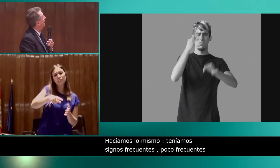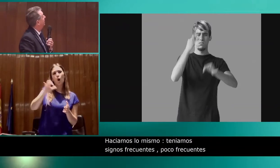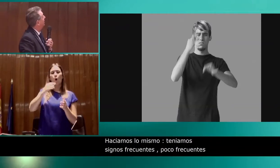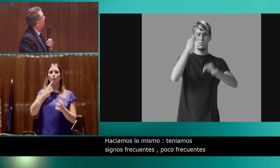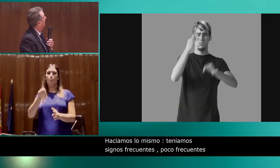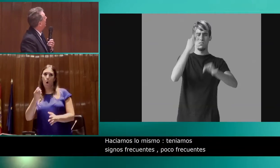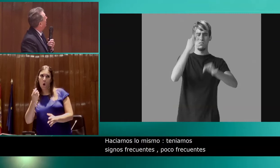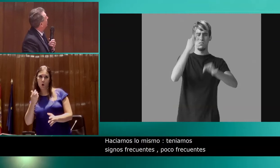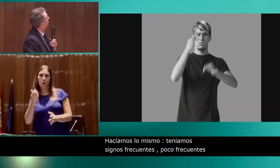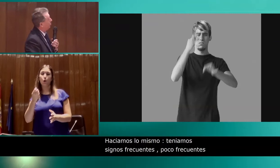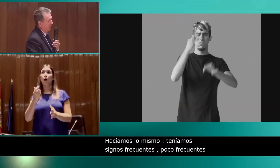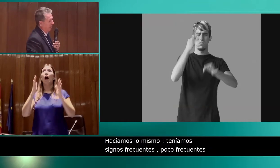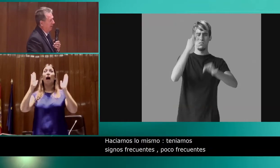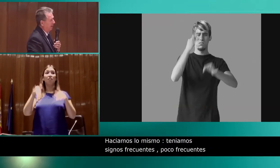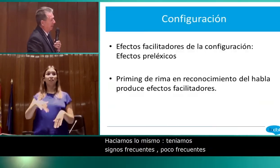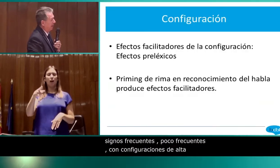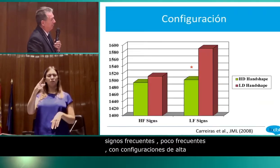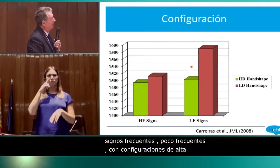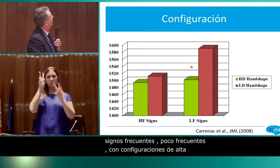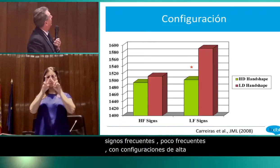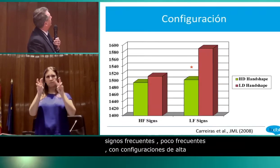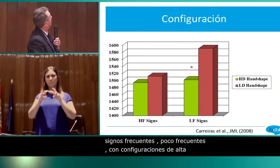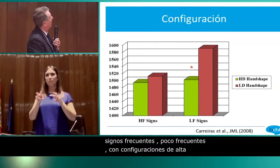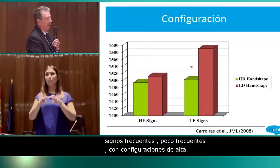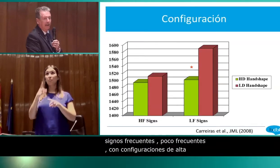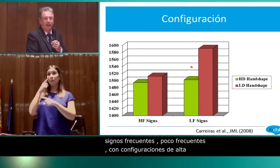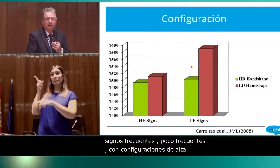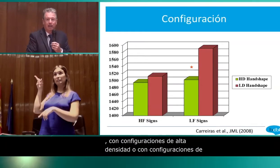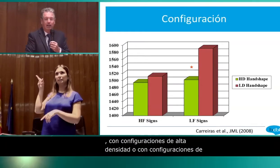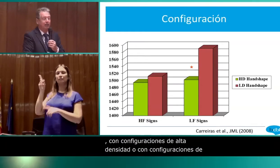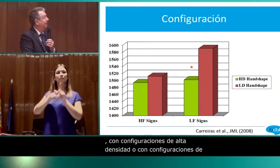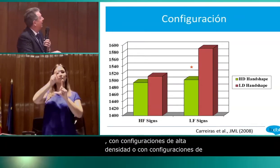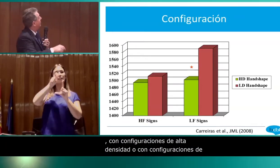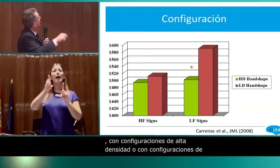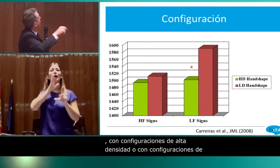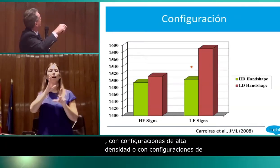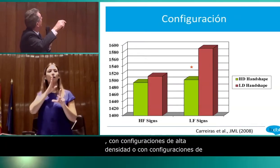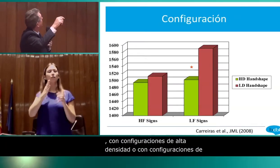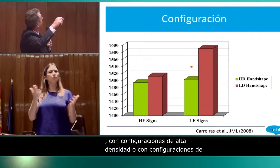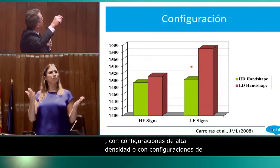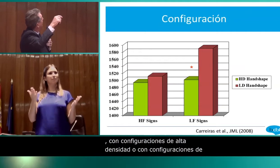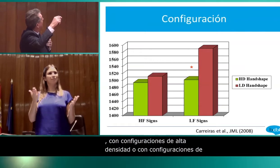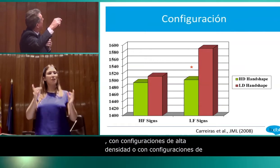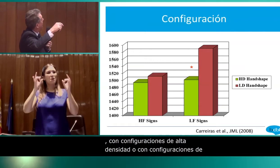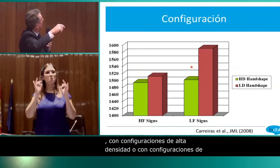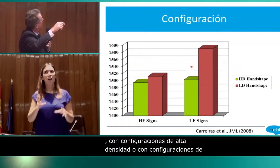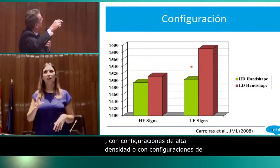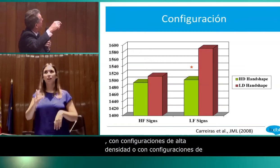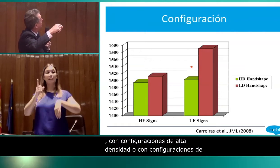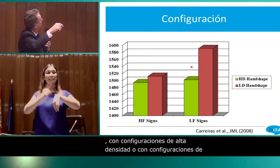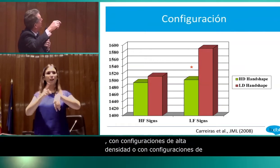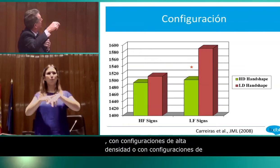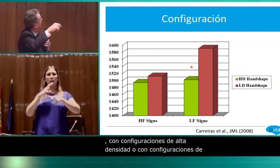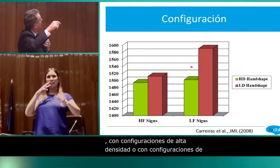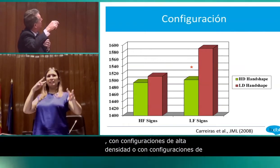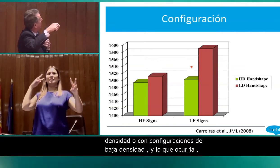baja densidad y lo que ocurría, perdón, ahí está, es que de la misma forma que antes, aquí tenemos el tiempo de reacción,